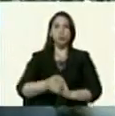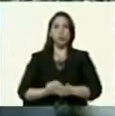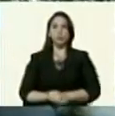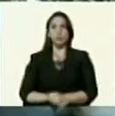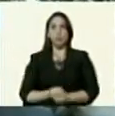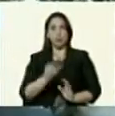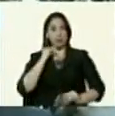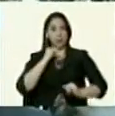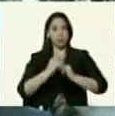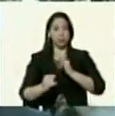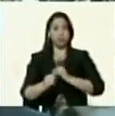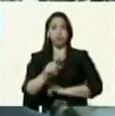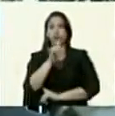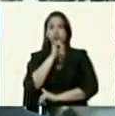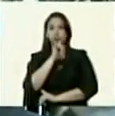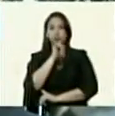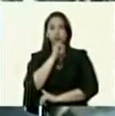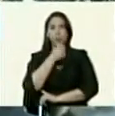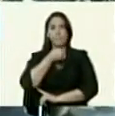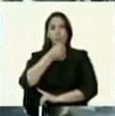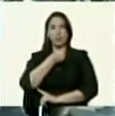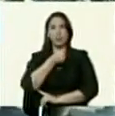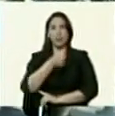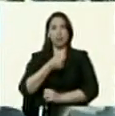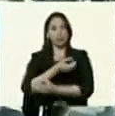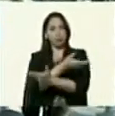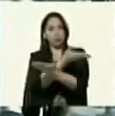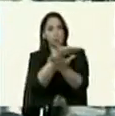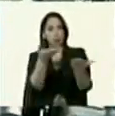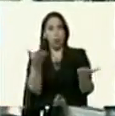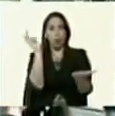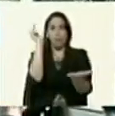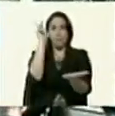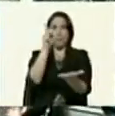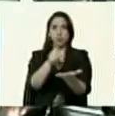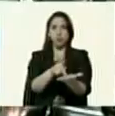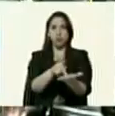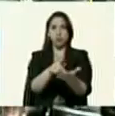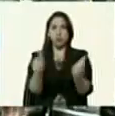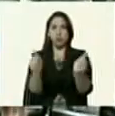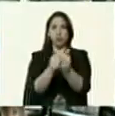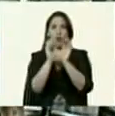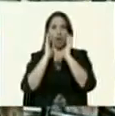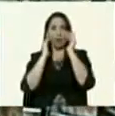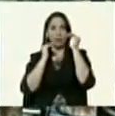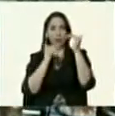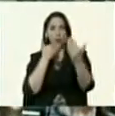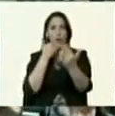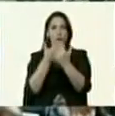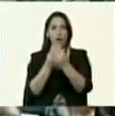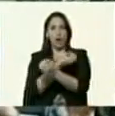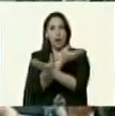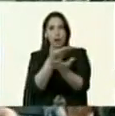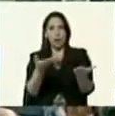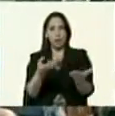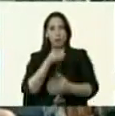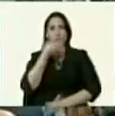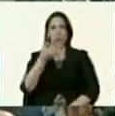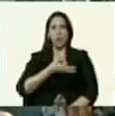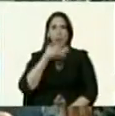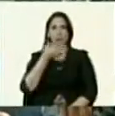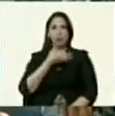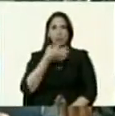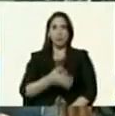culmina esta conferencia de prensa. A todos los asistentes, por su atención, muchísimas gracias. Muy buenas